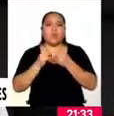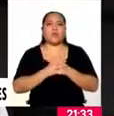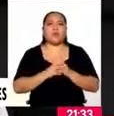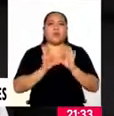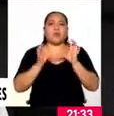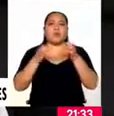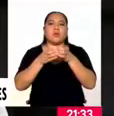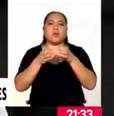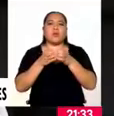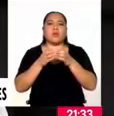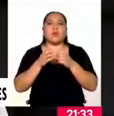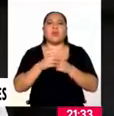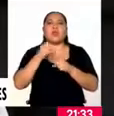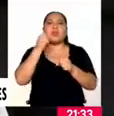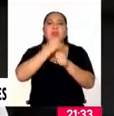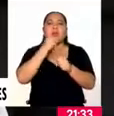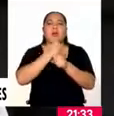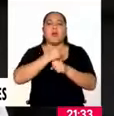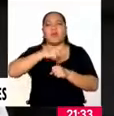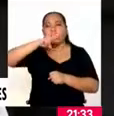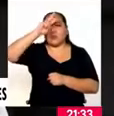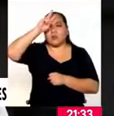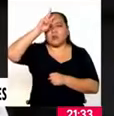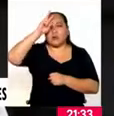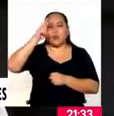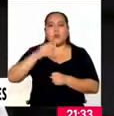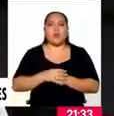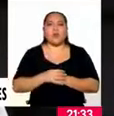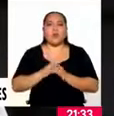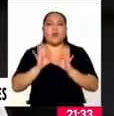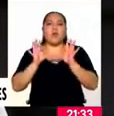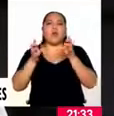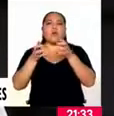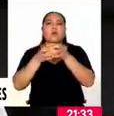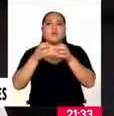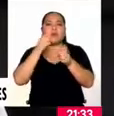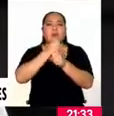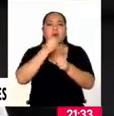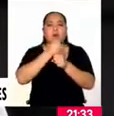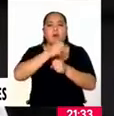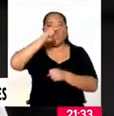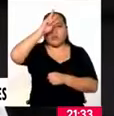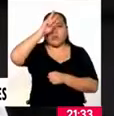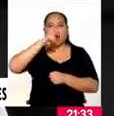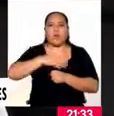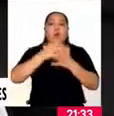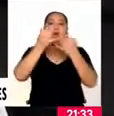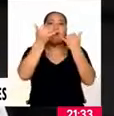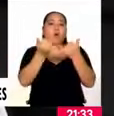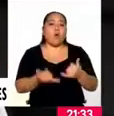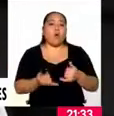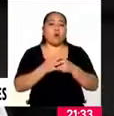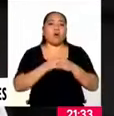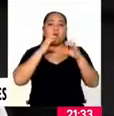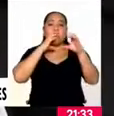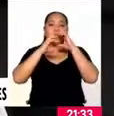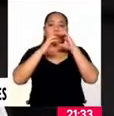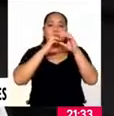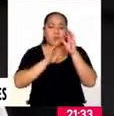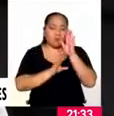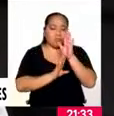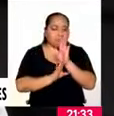Confederación Autónoma de Trabajadores del Perú y la Confederación de Trabajadores del Perú. El día de hoy, el diálogo ha